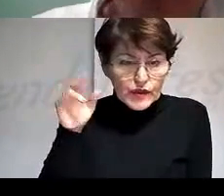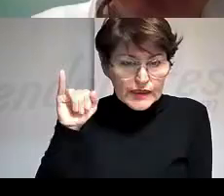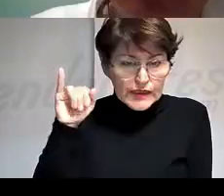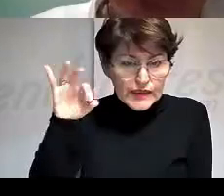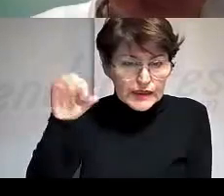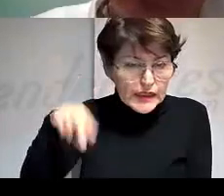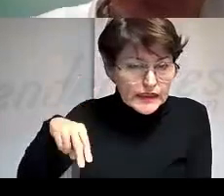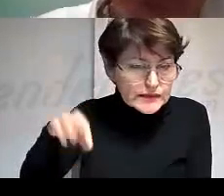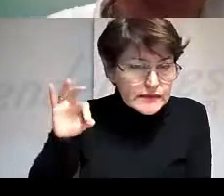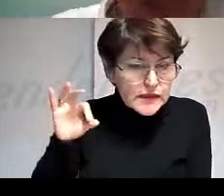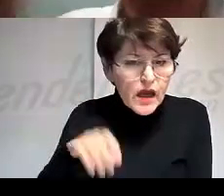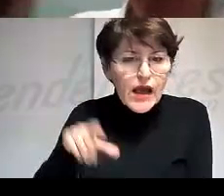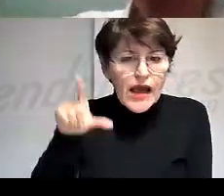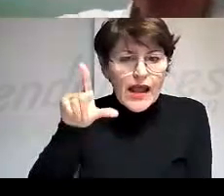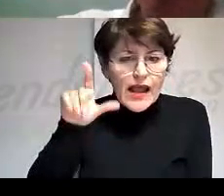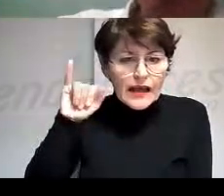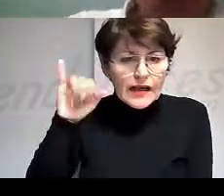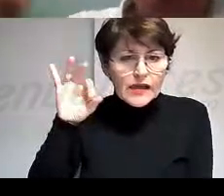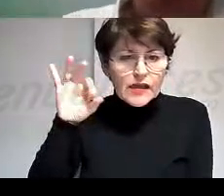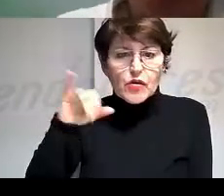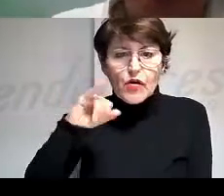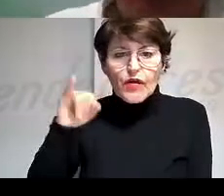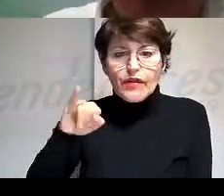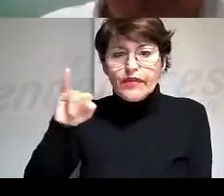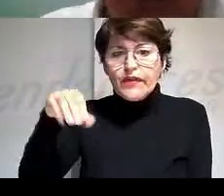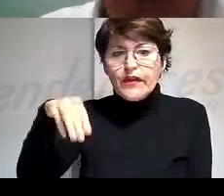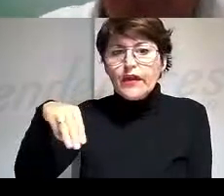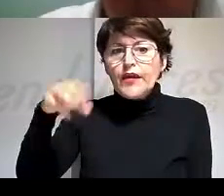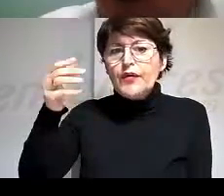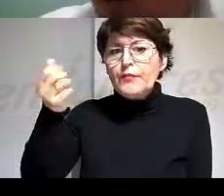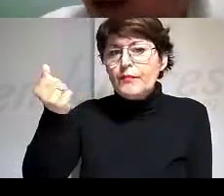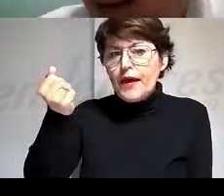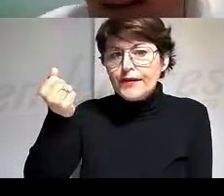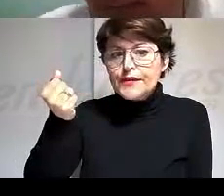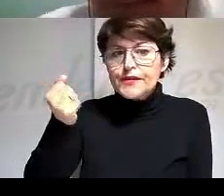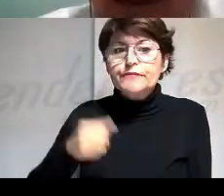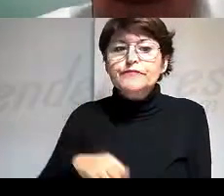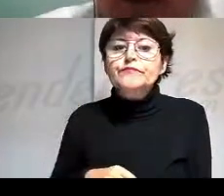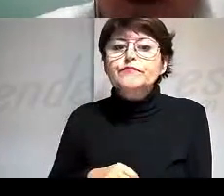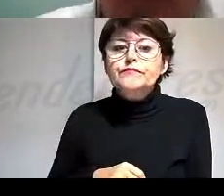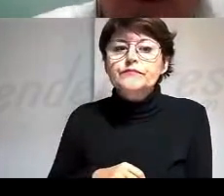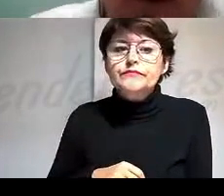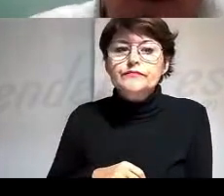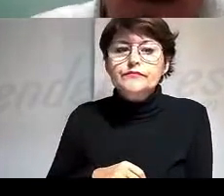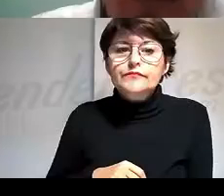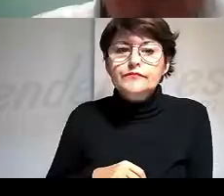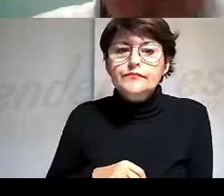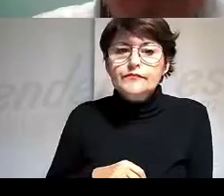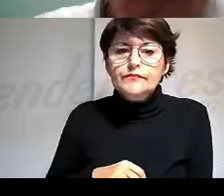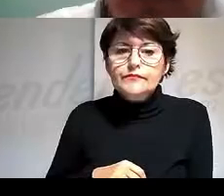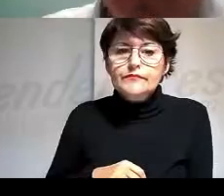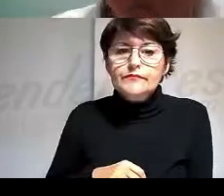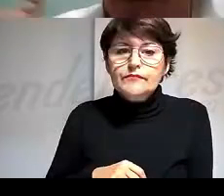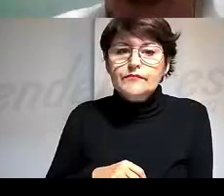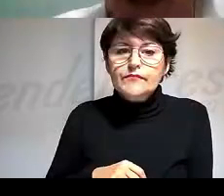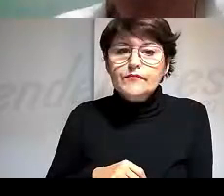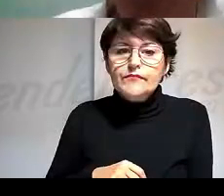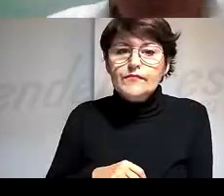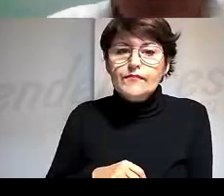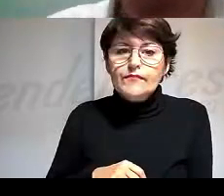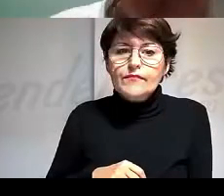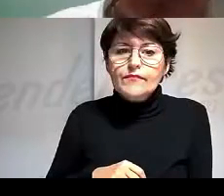ayuda también a degradar determinadas moléculas peptídicas, por ejemplo.